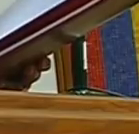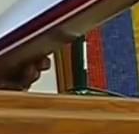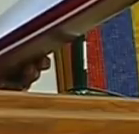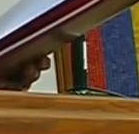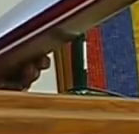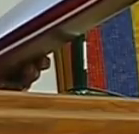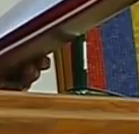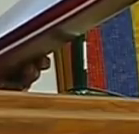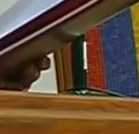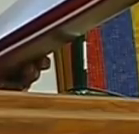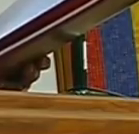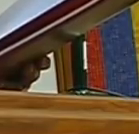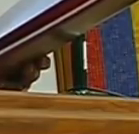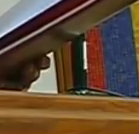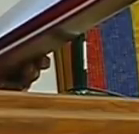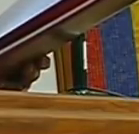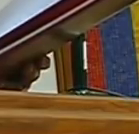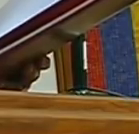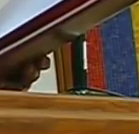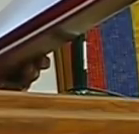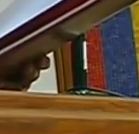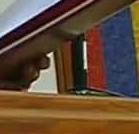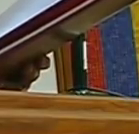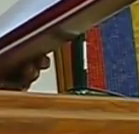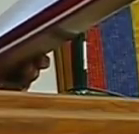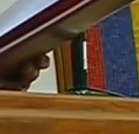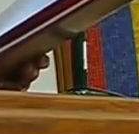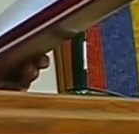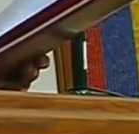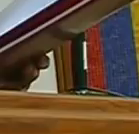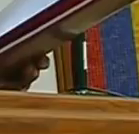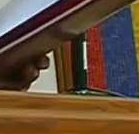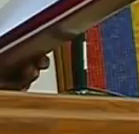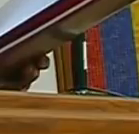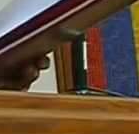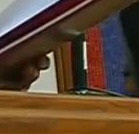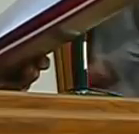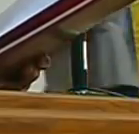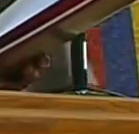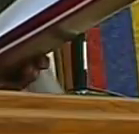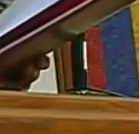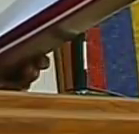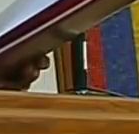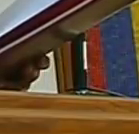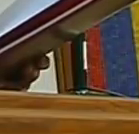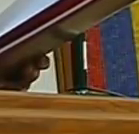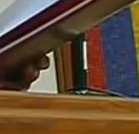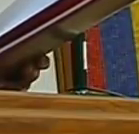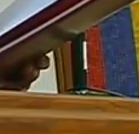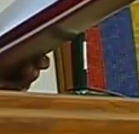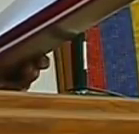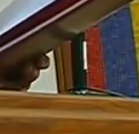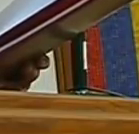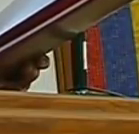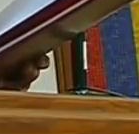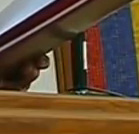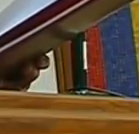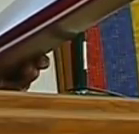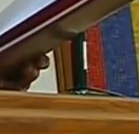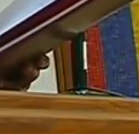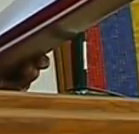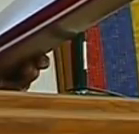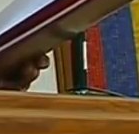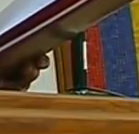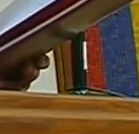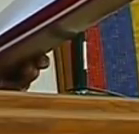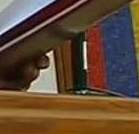presentar el presentado instrumento legal. De igual forma, se concedió el derecho de palabra a las y los constituyentes Orlando